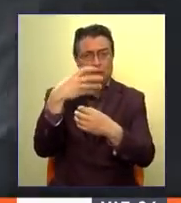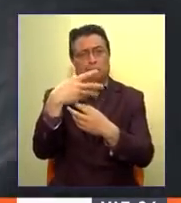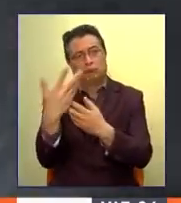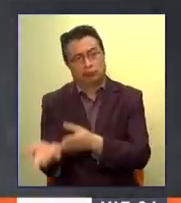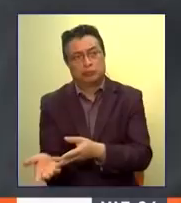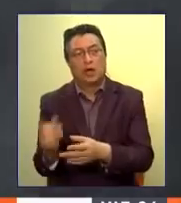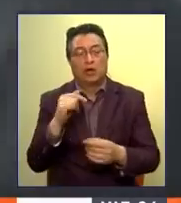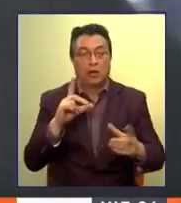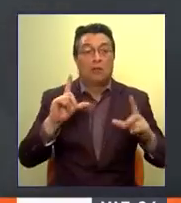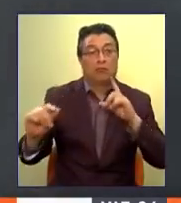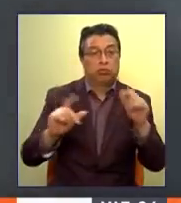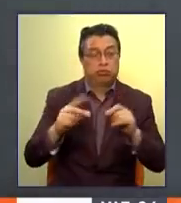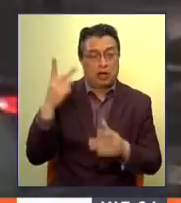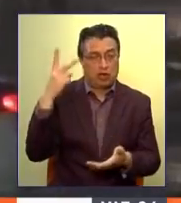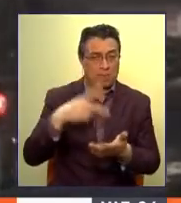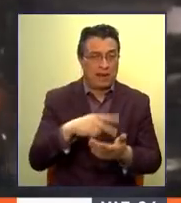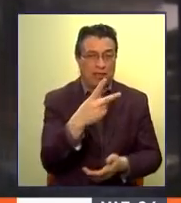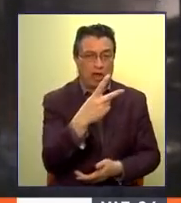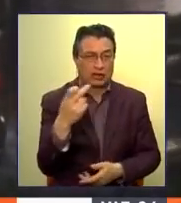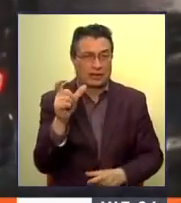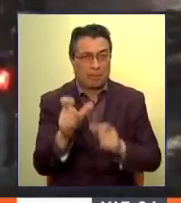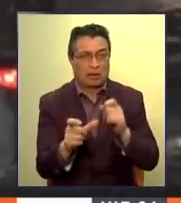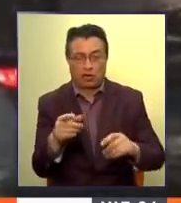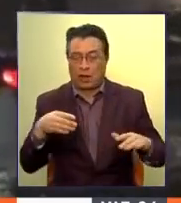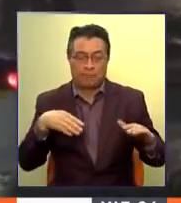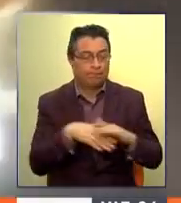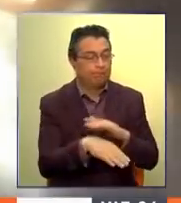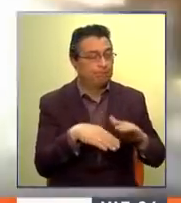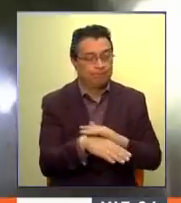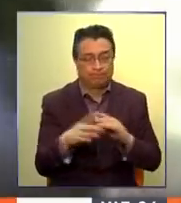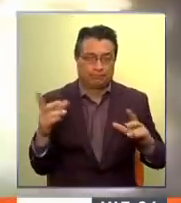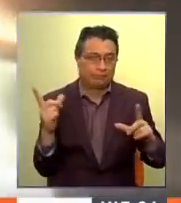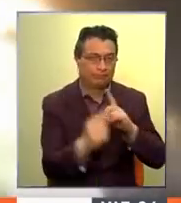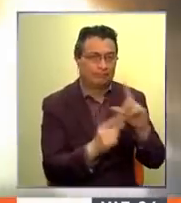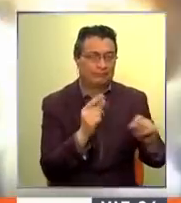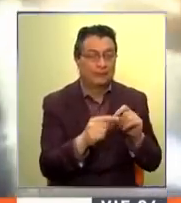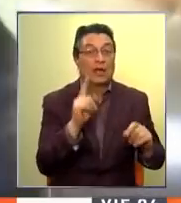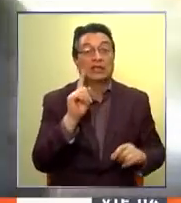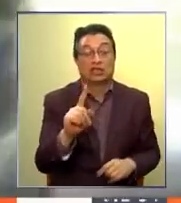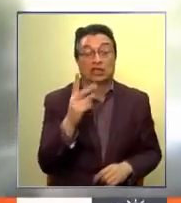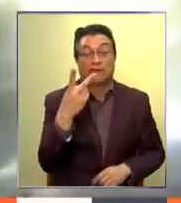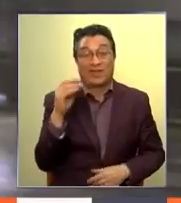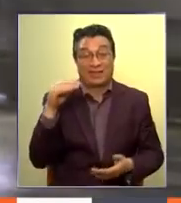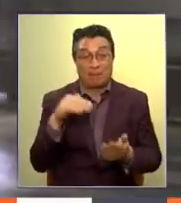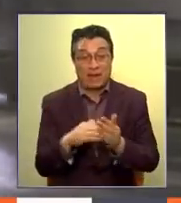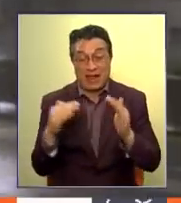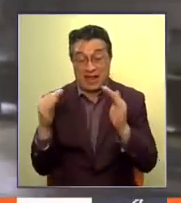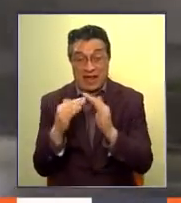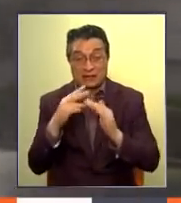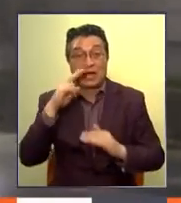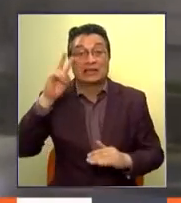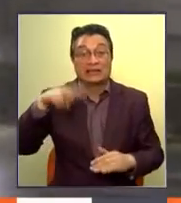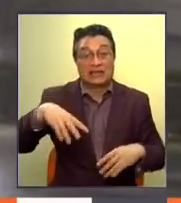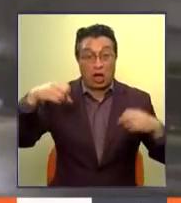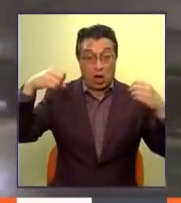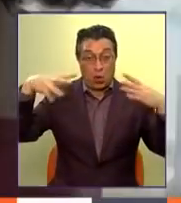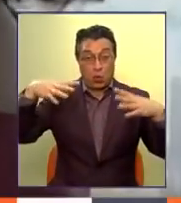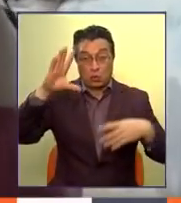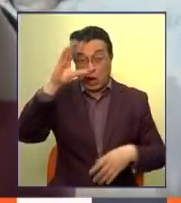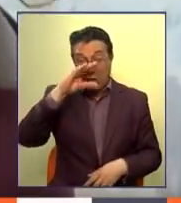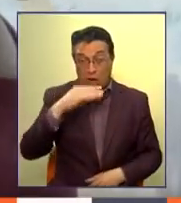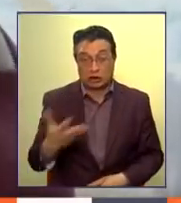evacuar a más de 2.200 personas a refugios temporales y dejó a cerca de 120.000 hogares sin electricidad durante la